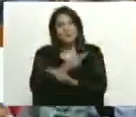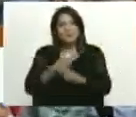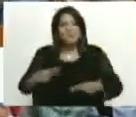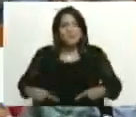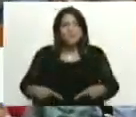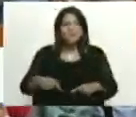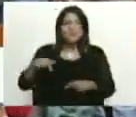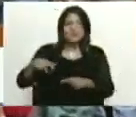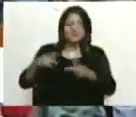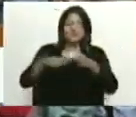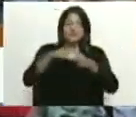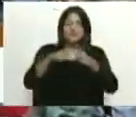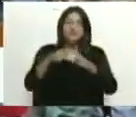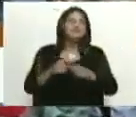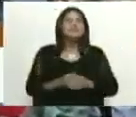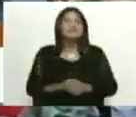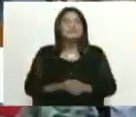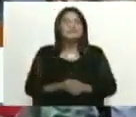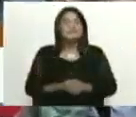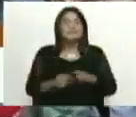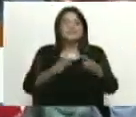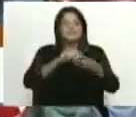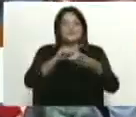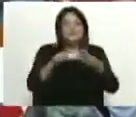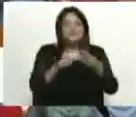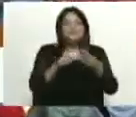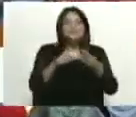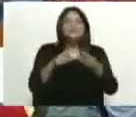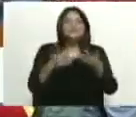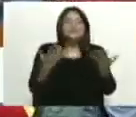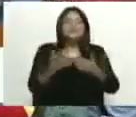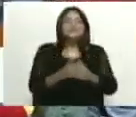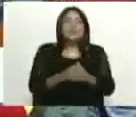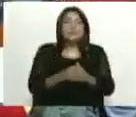Acarigua, Araure, Portuguesa,